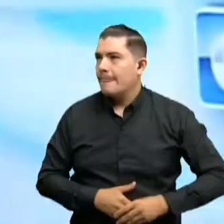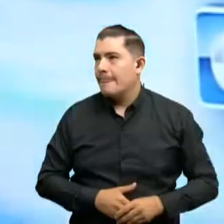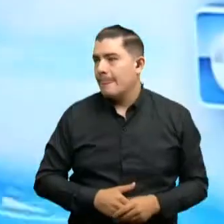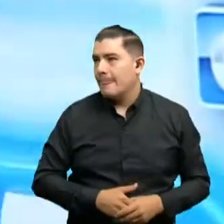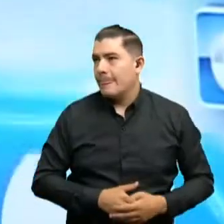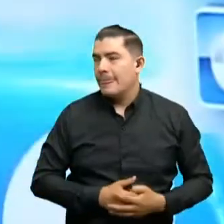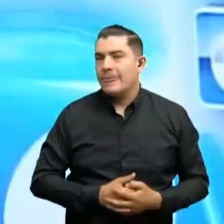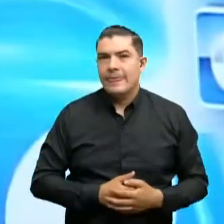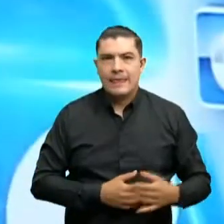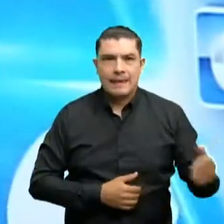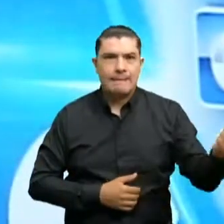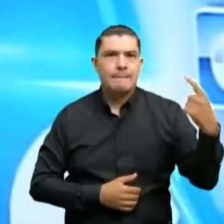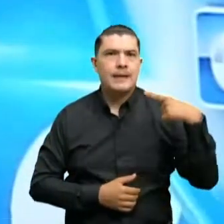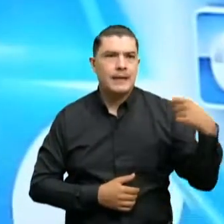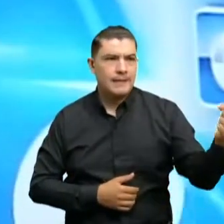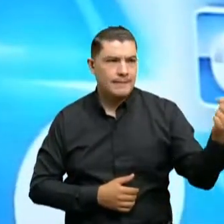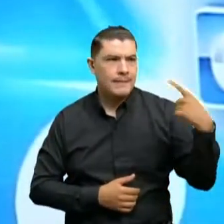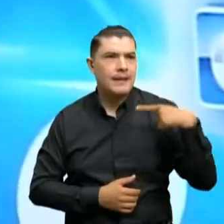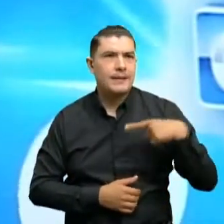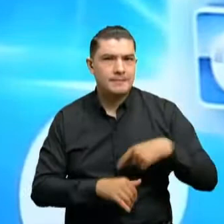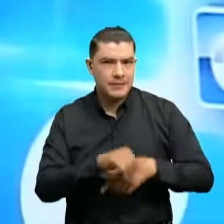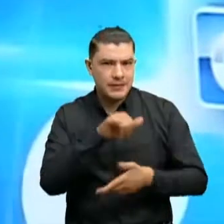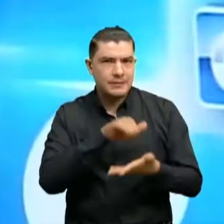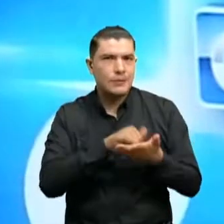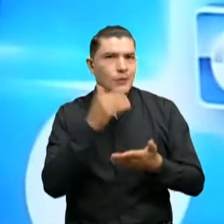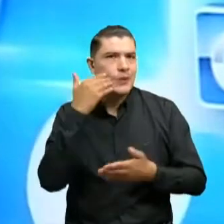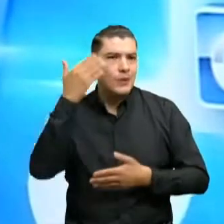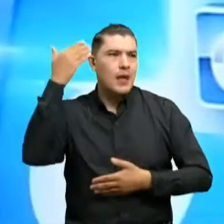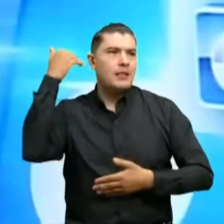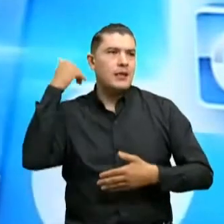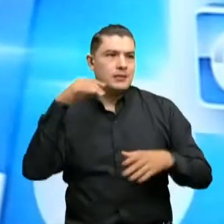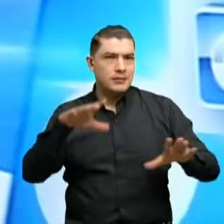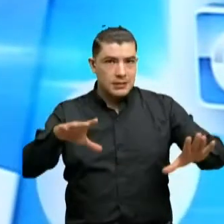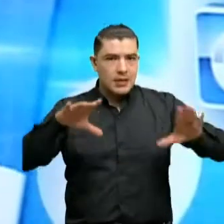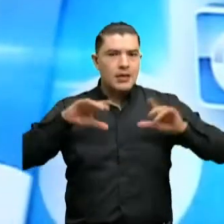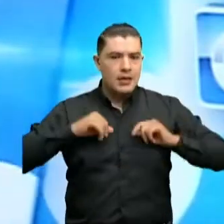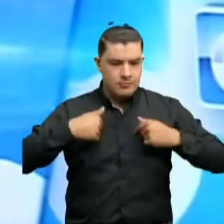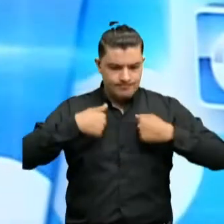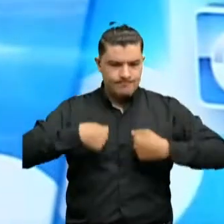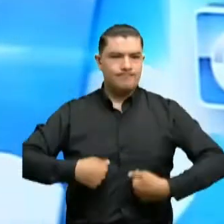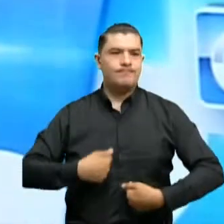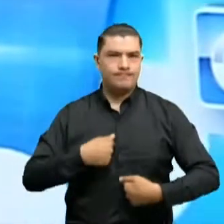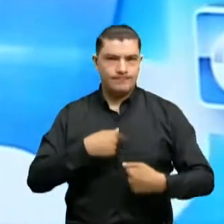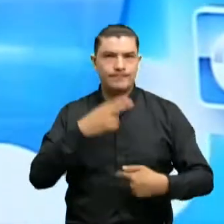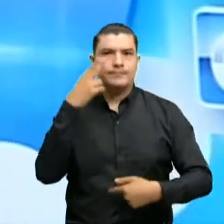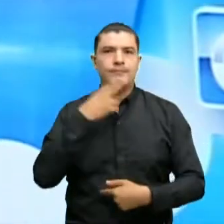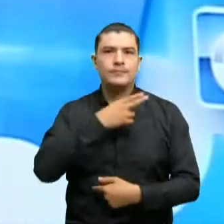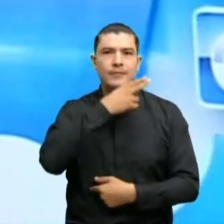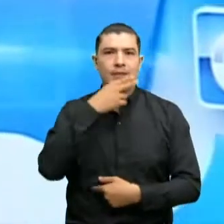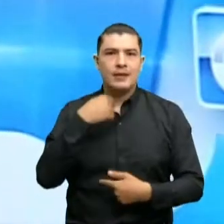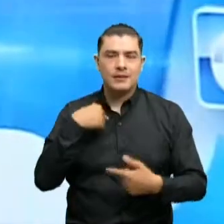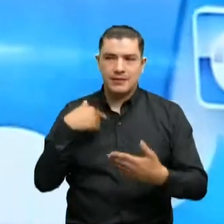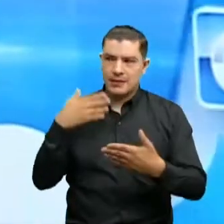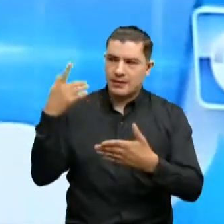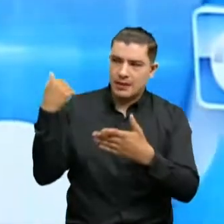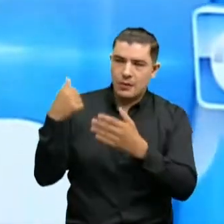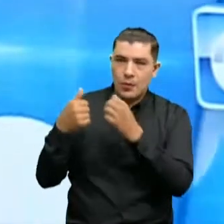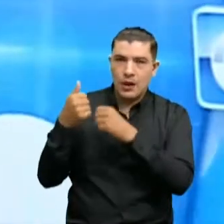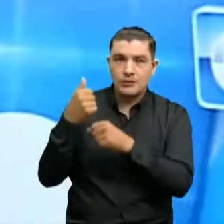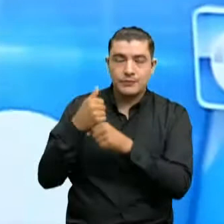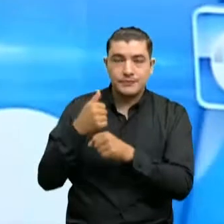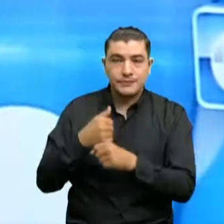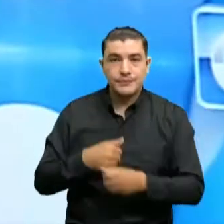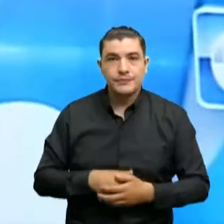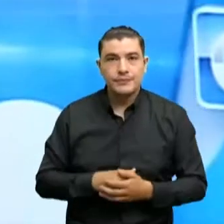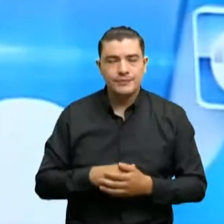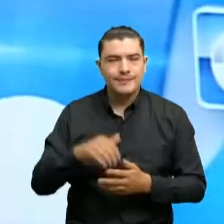esas mismas preguntas no lo hacían cuando asumimos y les decía que la región norte santandereana